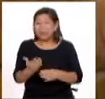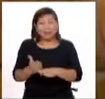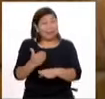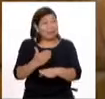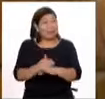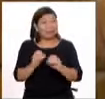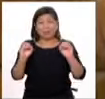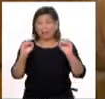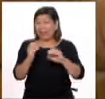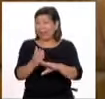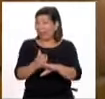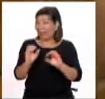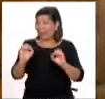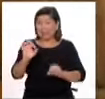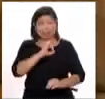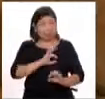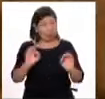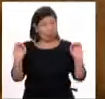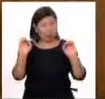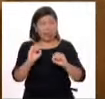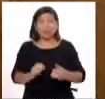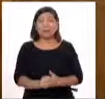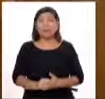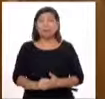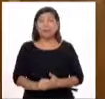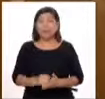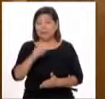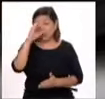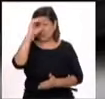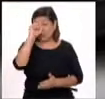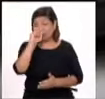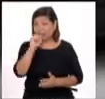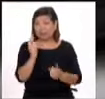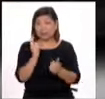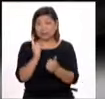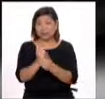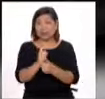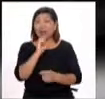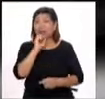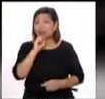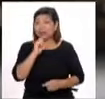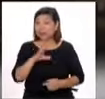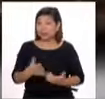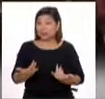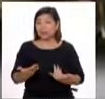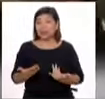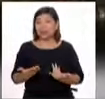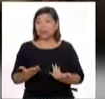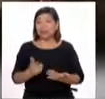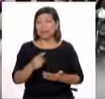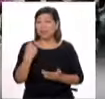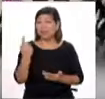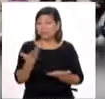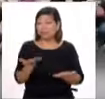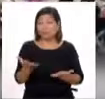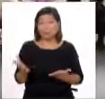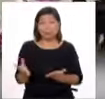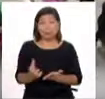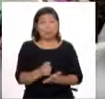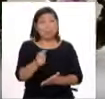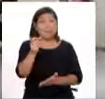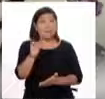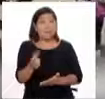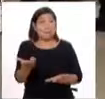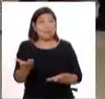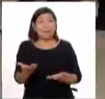existían antiguamente en Chile en una entrevista con la agencia F el diplomático aseguró que en términos generales de acogida de